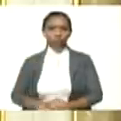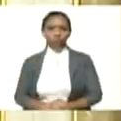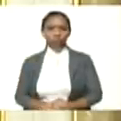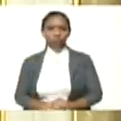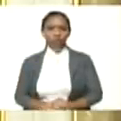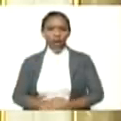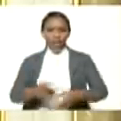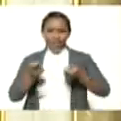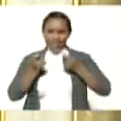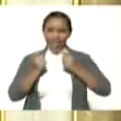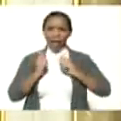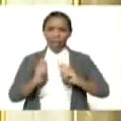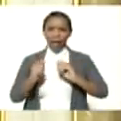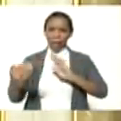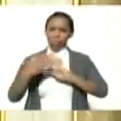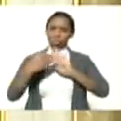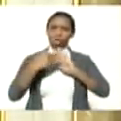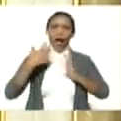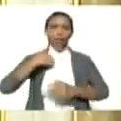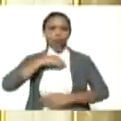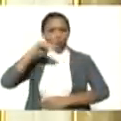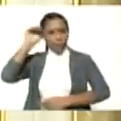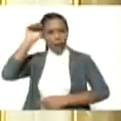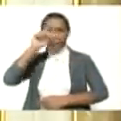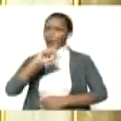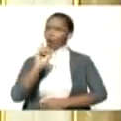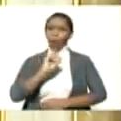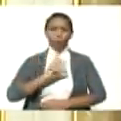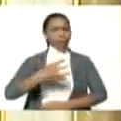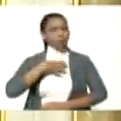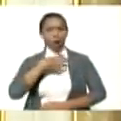Para tratar de ofender a nuestro maestro, pero no podrán.